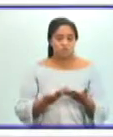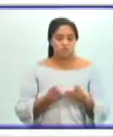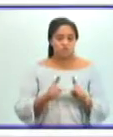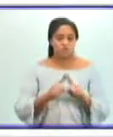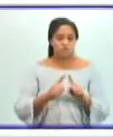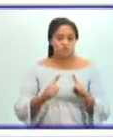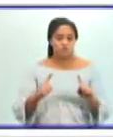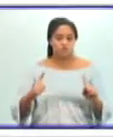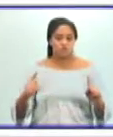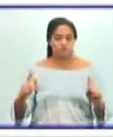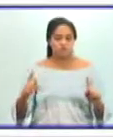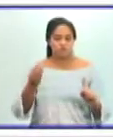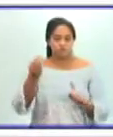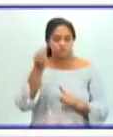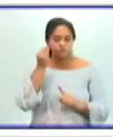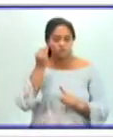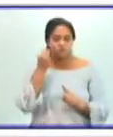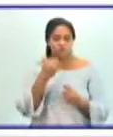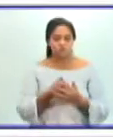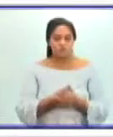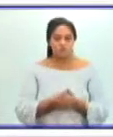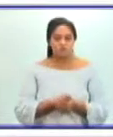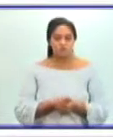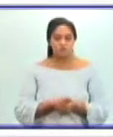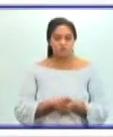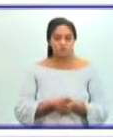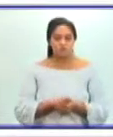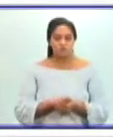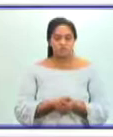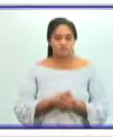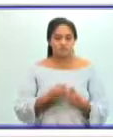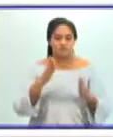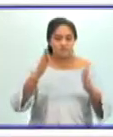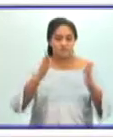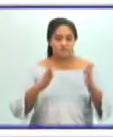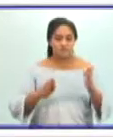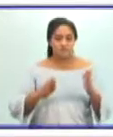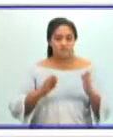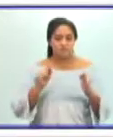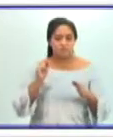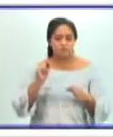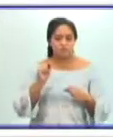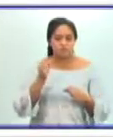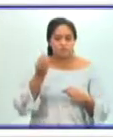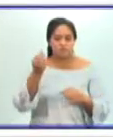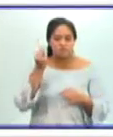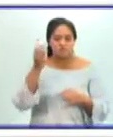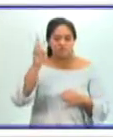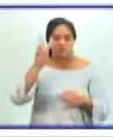longitudes que conoces? ¿Qué segmentos ustedes conocen sus valores? ¿Y cuál es el que tienes